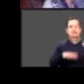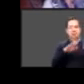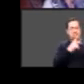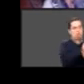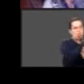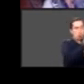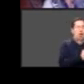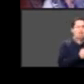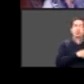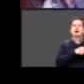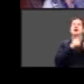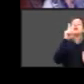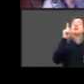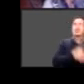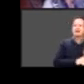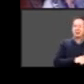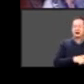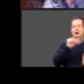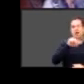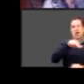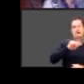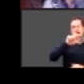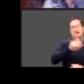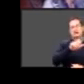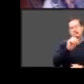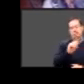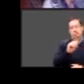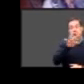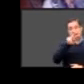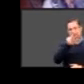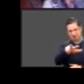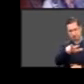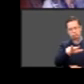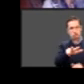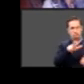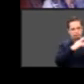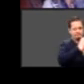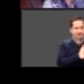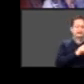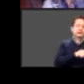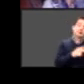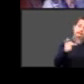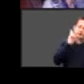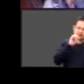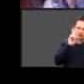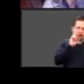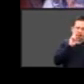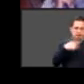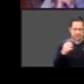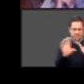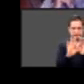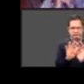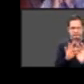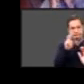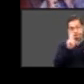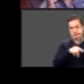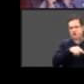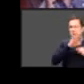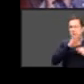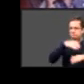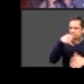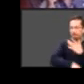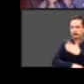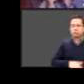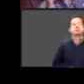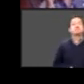esto es un poco técnico espero que me pueda explicar los recursos para niños niñas